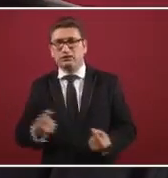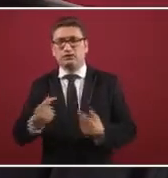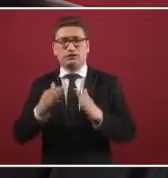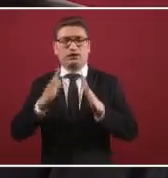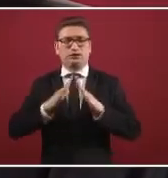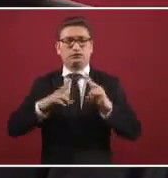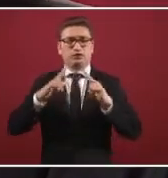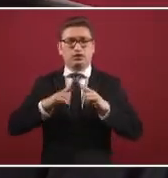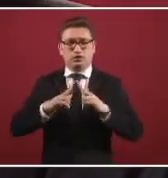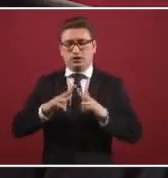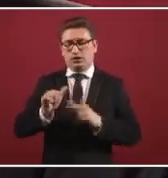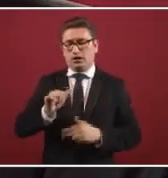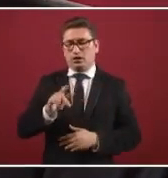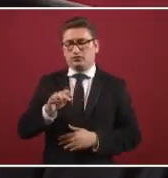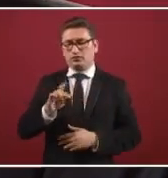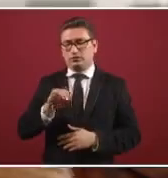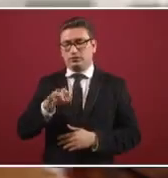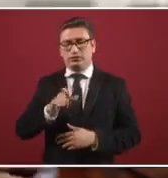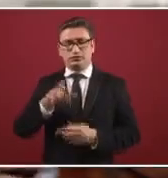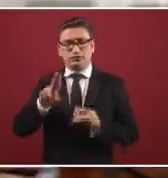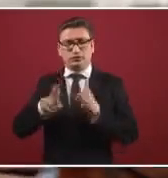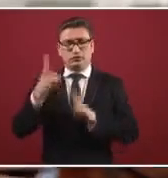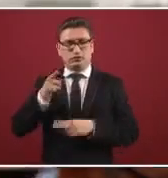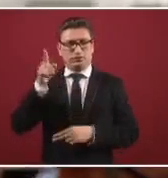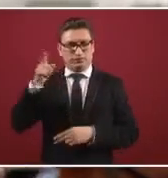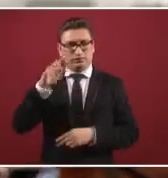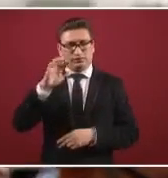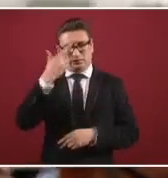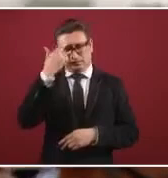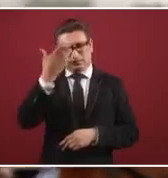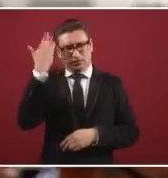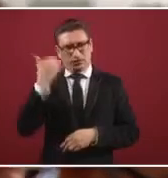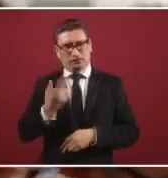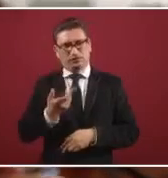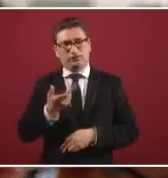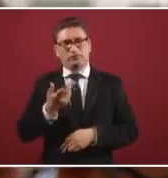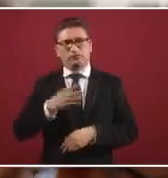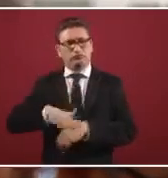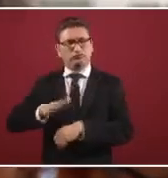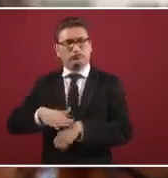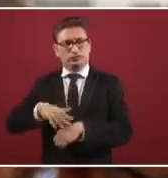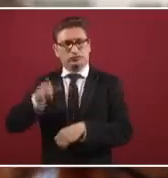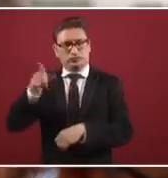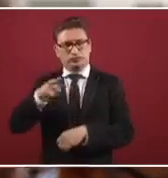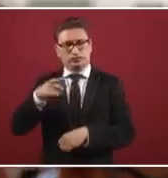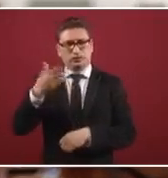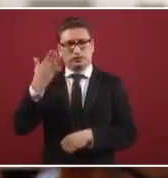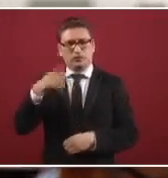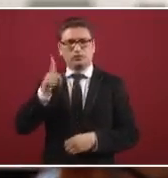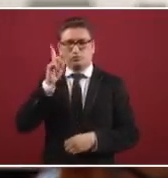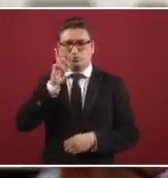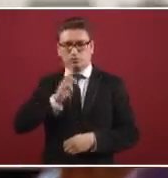hogar Austimax, el Naucalpan, si usted recuerda que le comenté a la